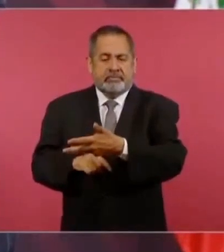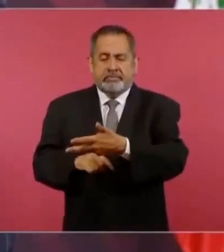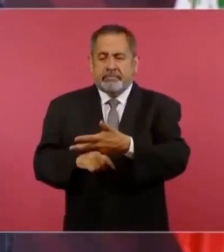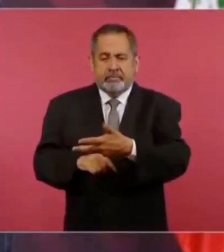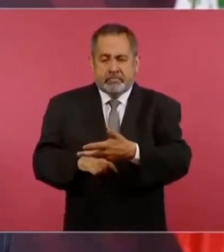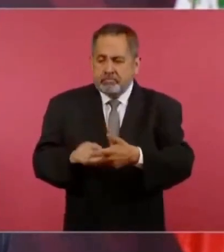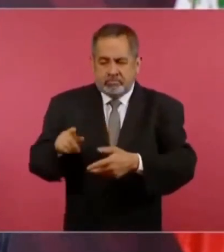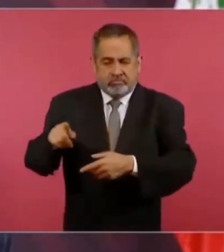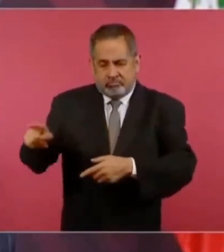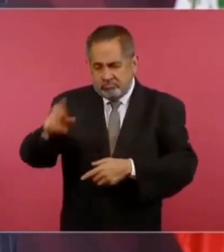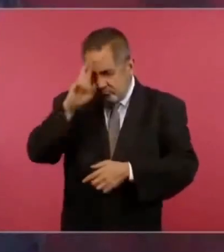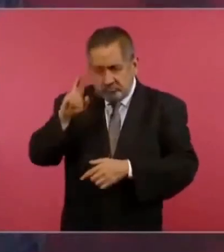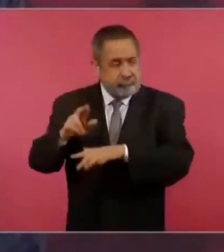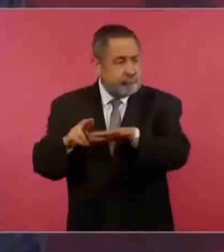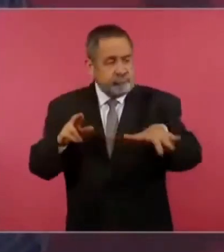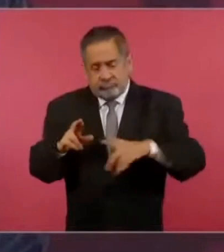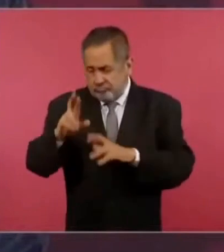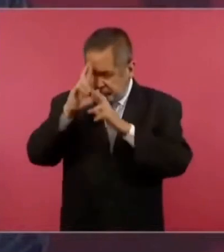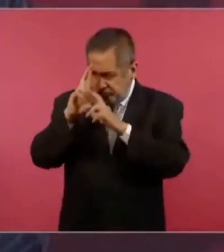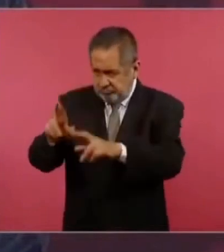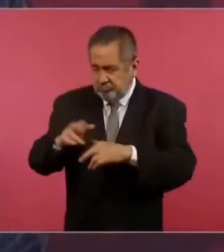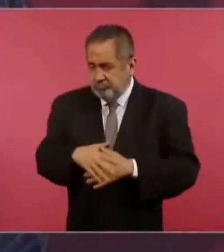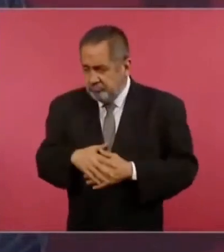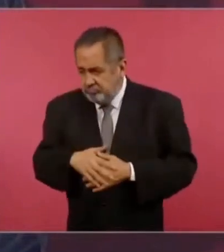respetable y respetado.